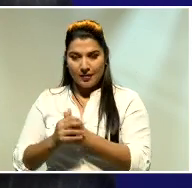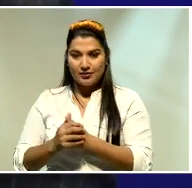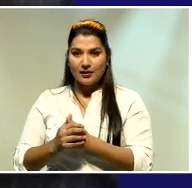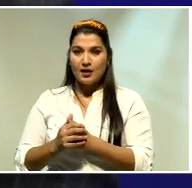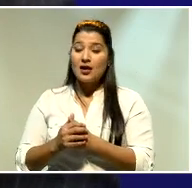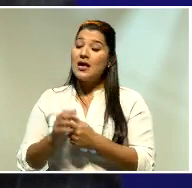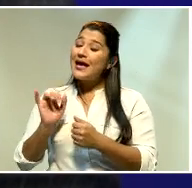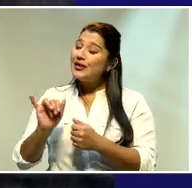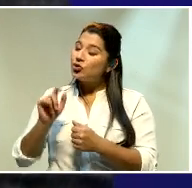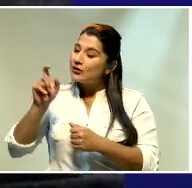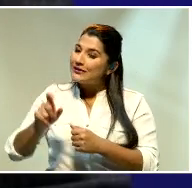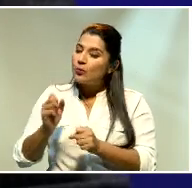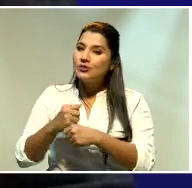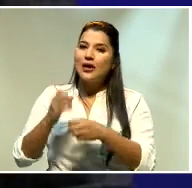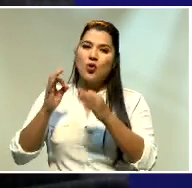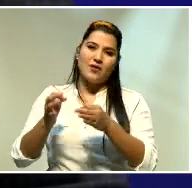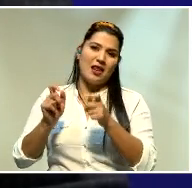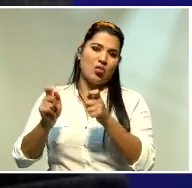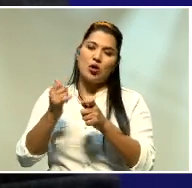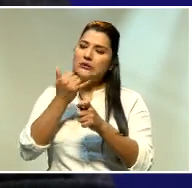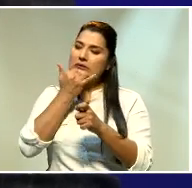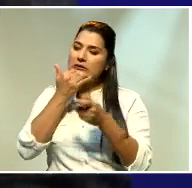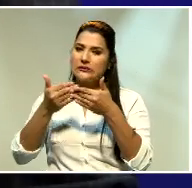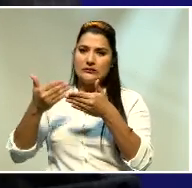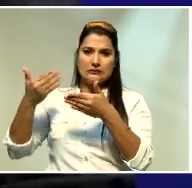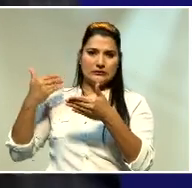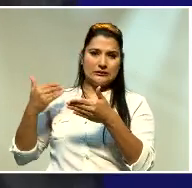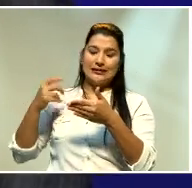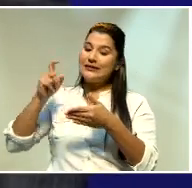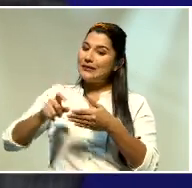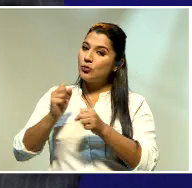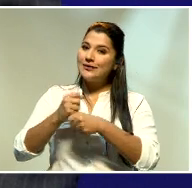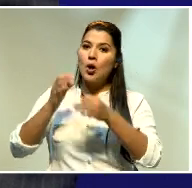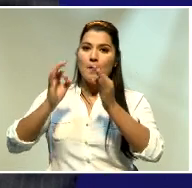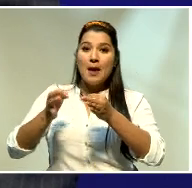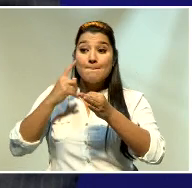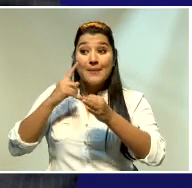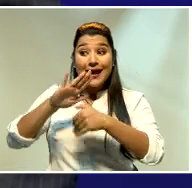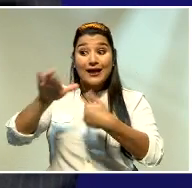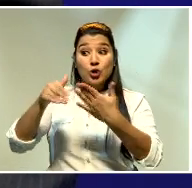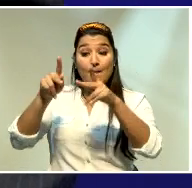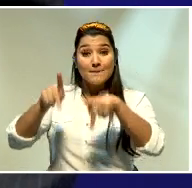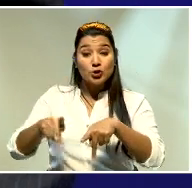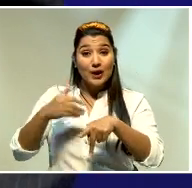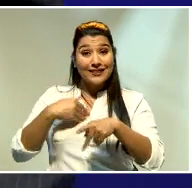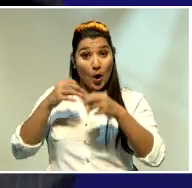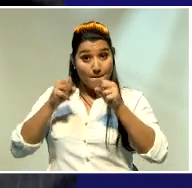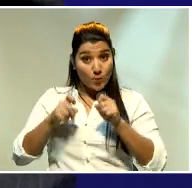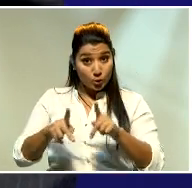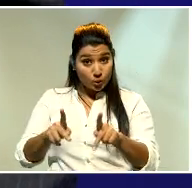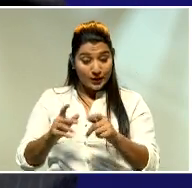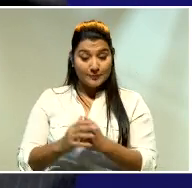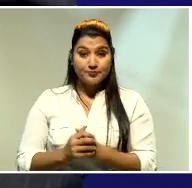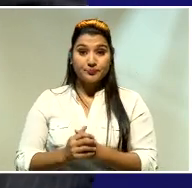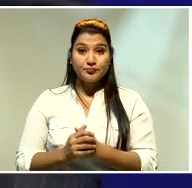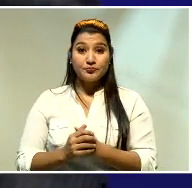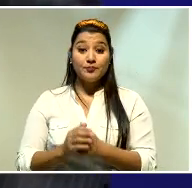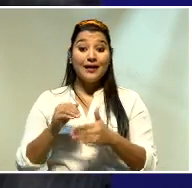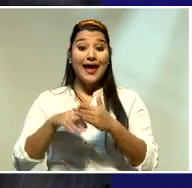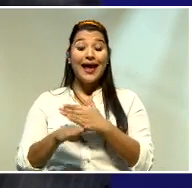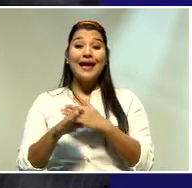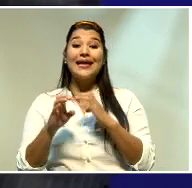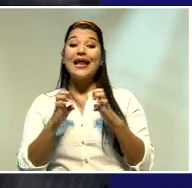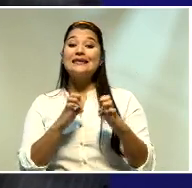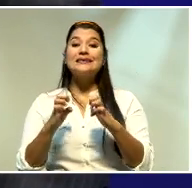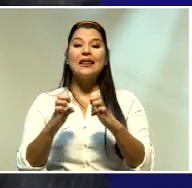y necesitamos hacerlo bien para que Costa Rica sea exitosa, para darle oportunidades a todas las personas. La estrategia central